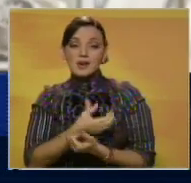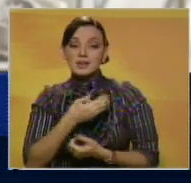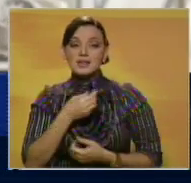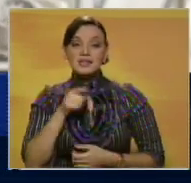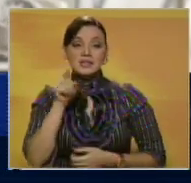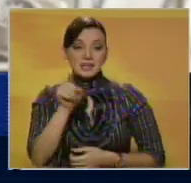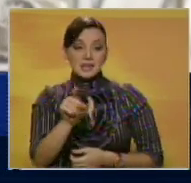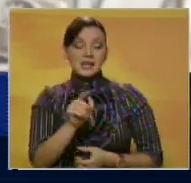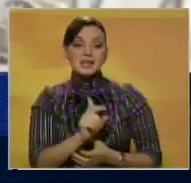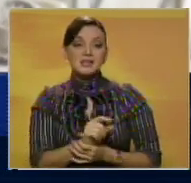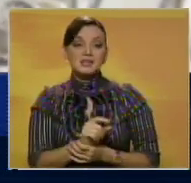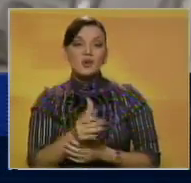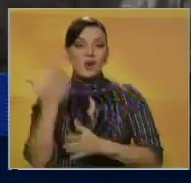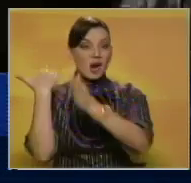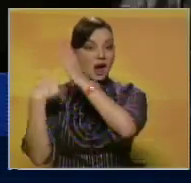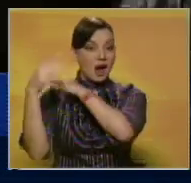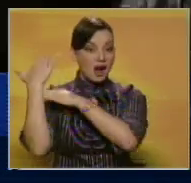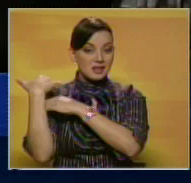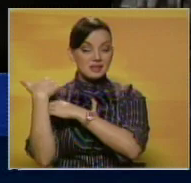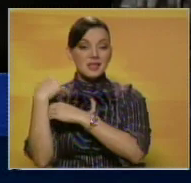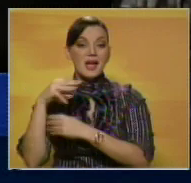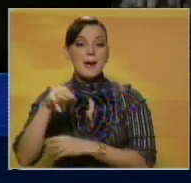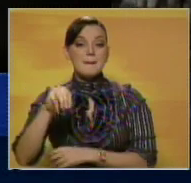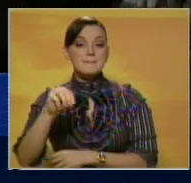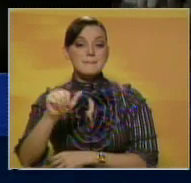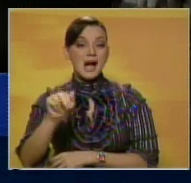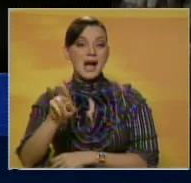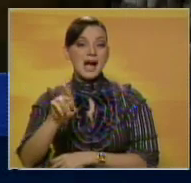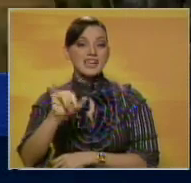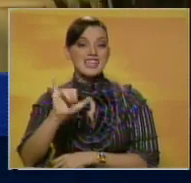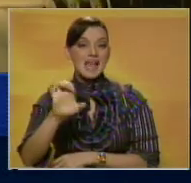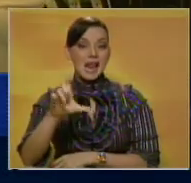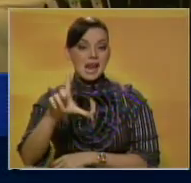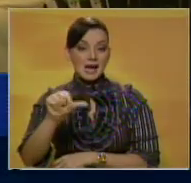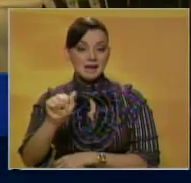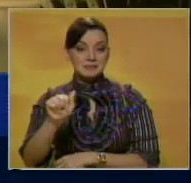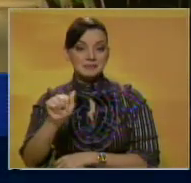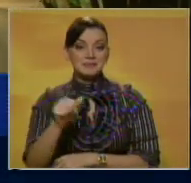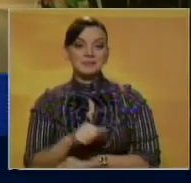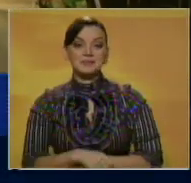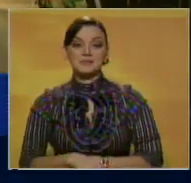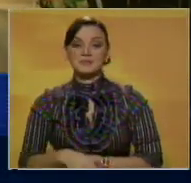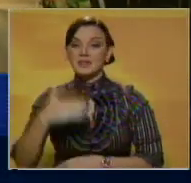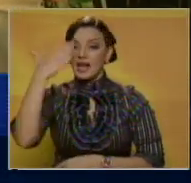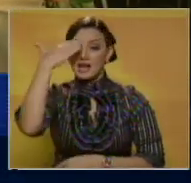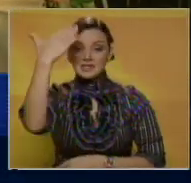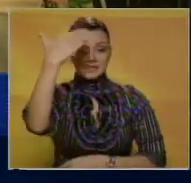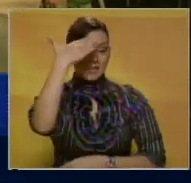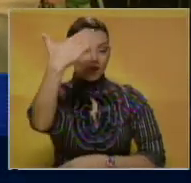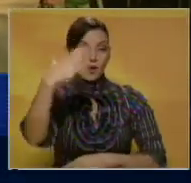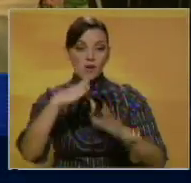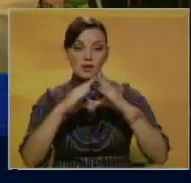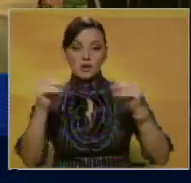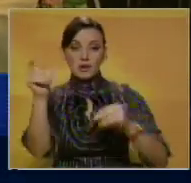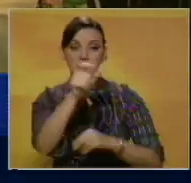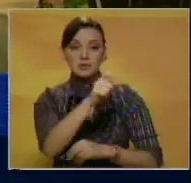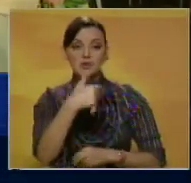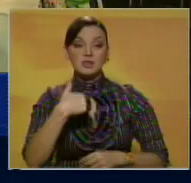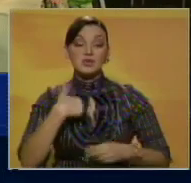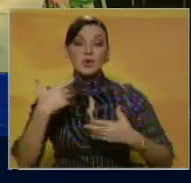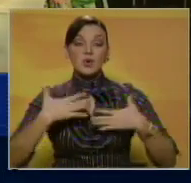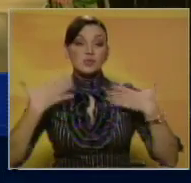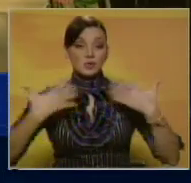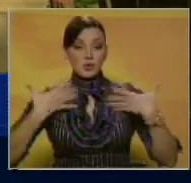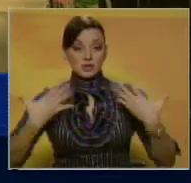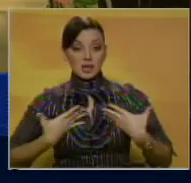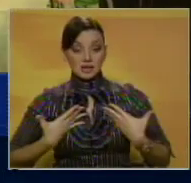lo fue en su momento Mariela Montiel y Felipe Pirela. Un saludo especial para todas las personas que están en sintonía. Mira, muy contento porque es una